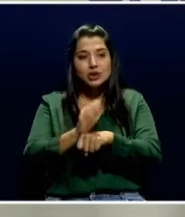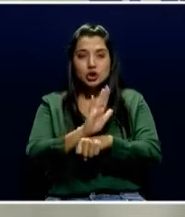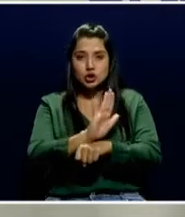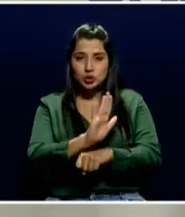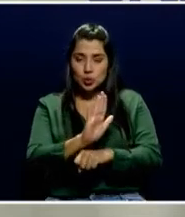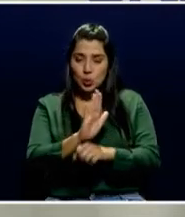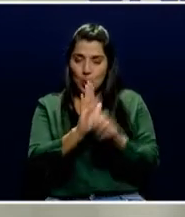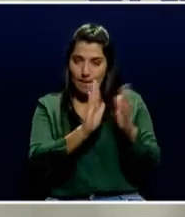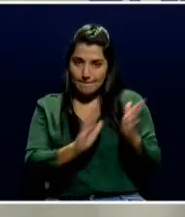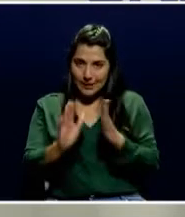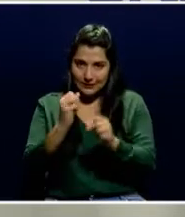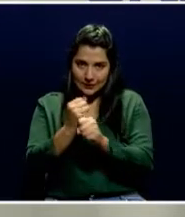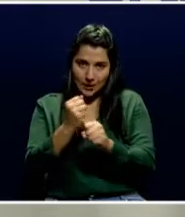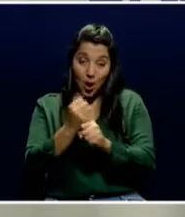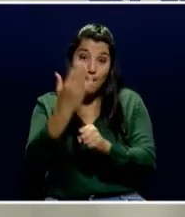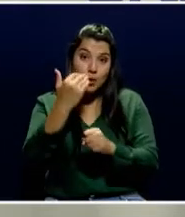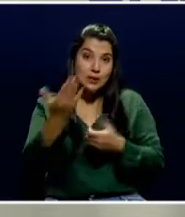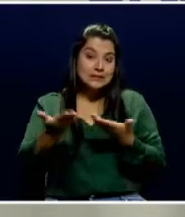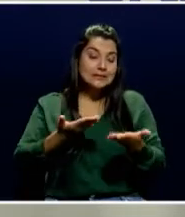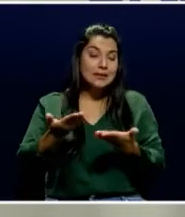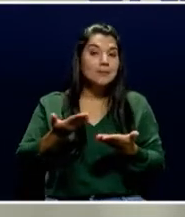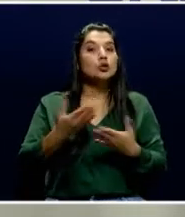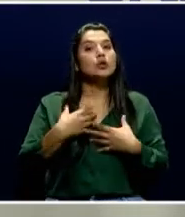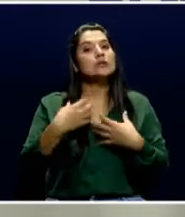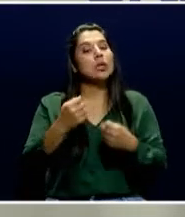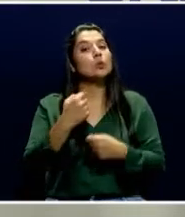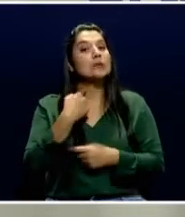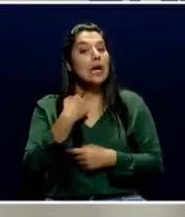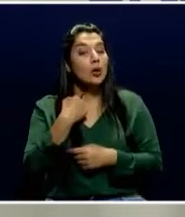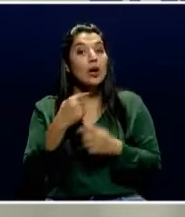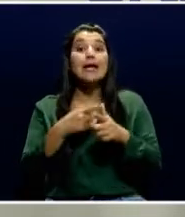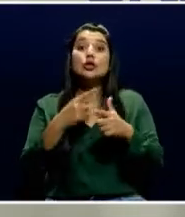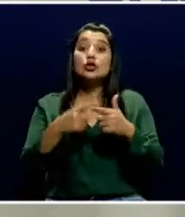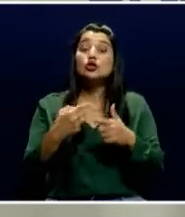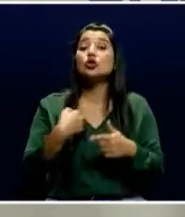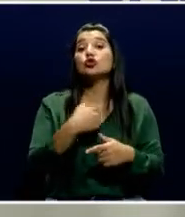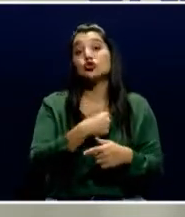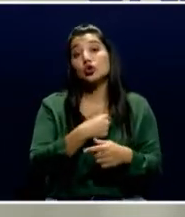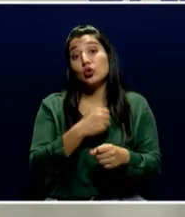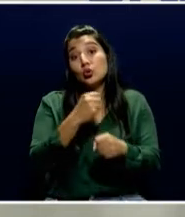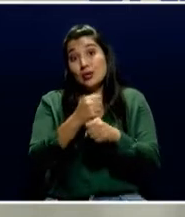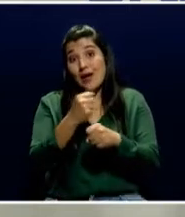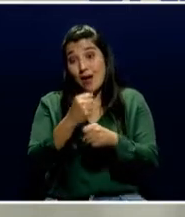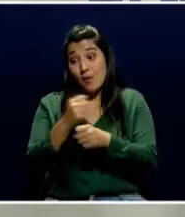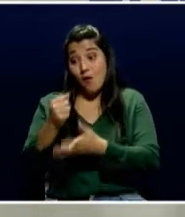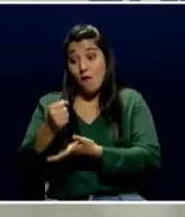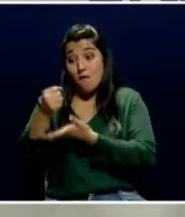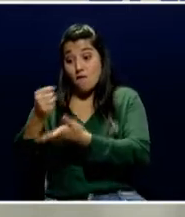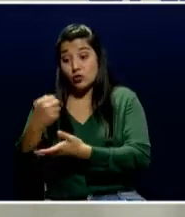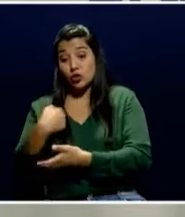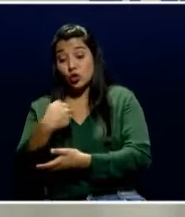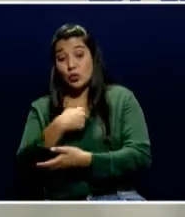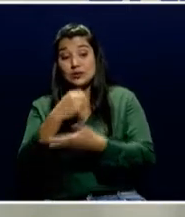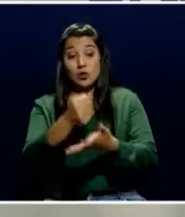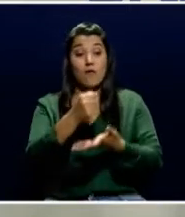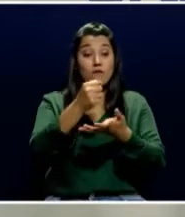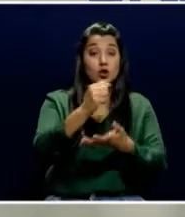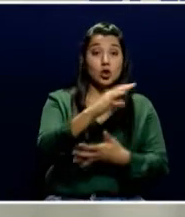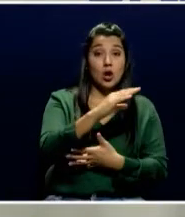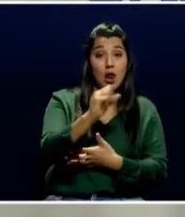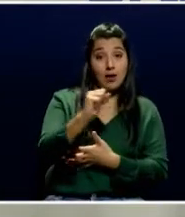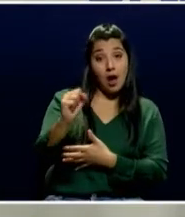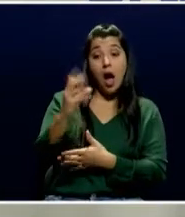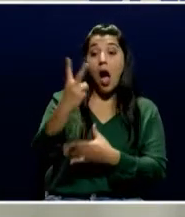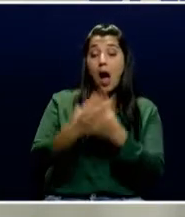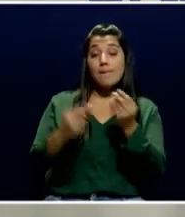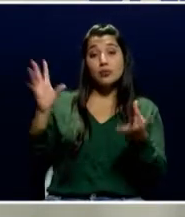caro el servicio de salud, es sumamente oneroso. Entonces estamos trabajando a partir de estos dos fondos de emergencia, y un tercer